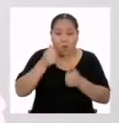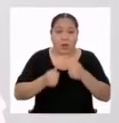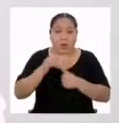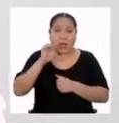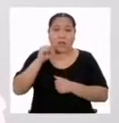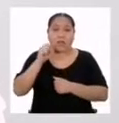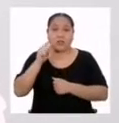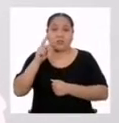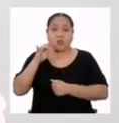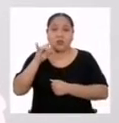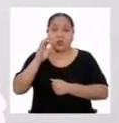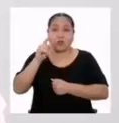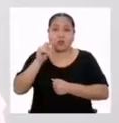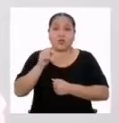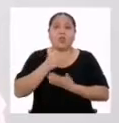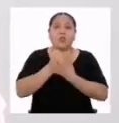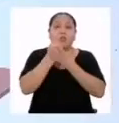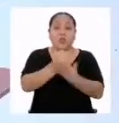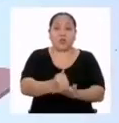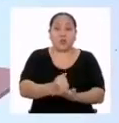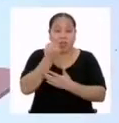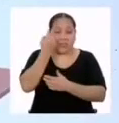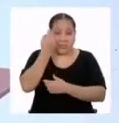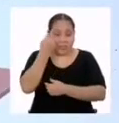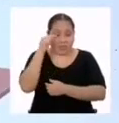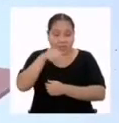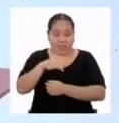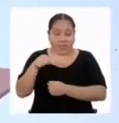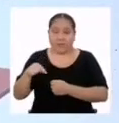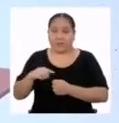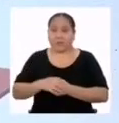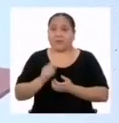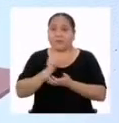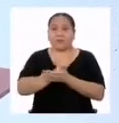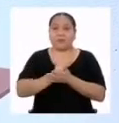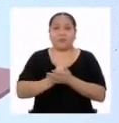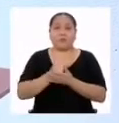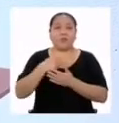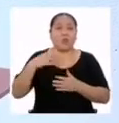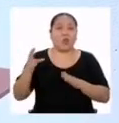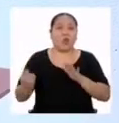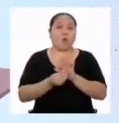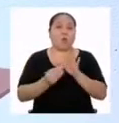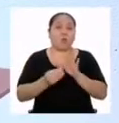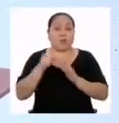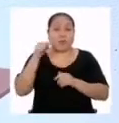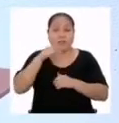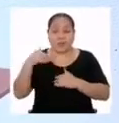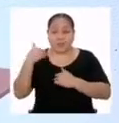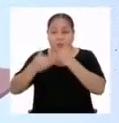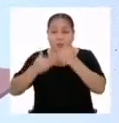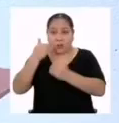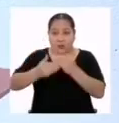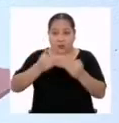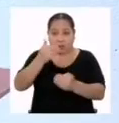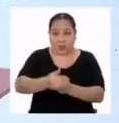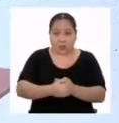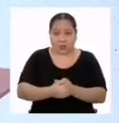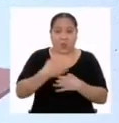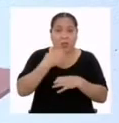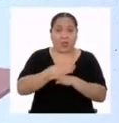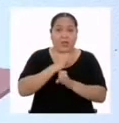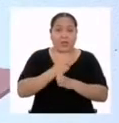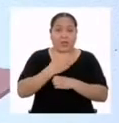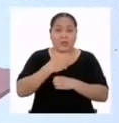fortalecen nuestra comprensión de un texto escrito. Si puedo agregar algo, el proceso de creación de este resumen nos ha ayudado a,